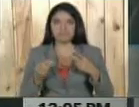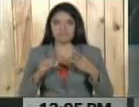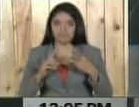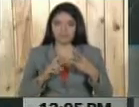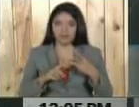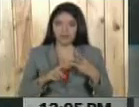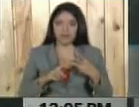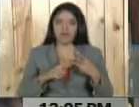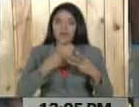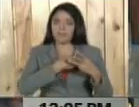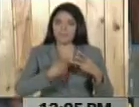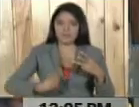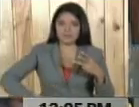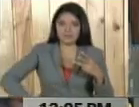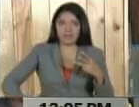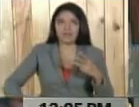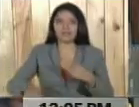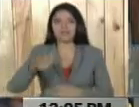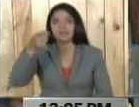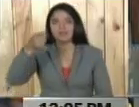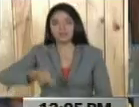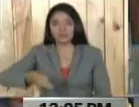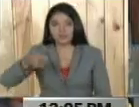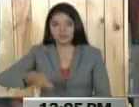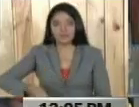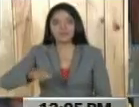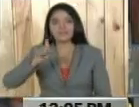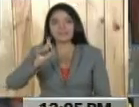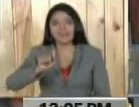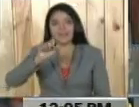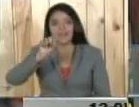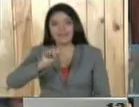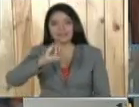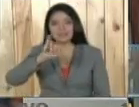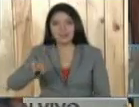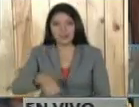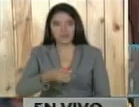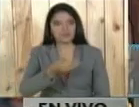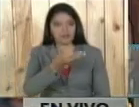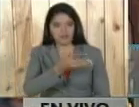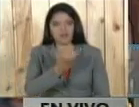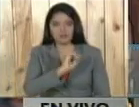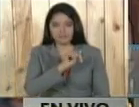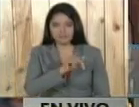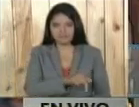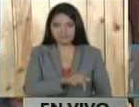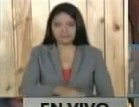el presidente o presidenta del Tribunal Supremo de Justicia, presente,